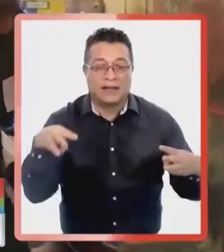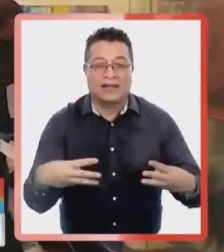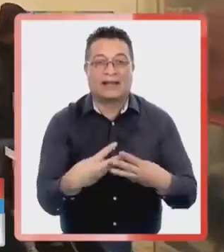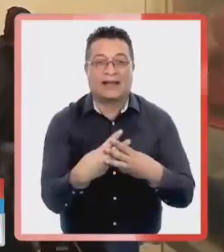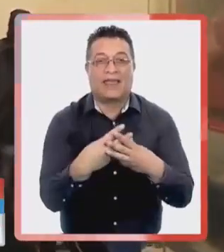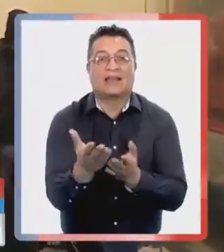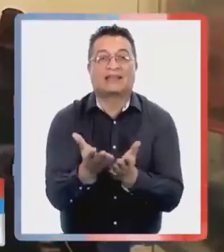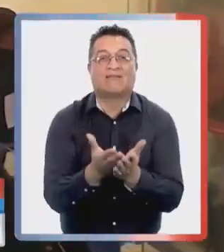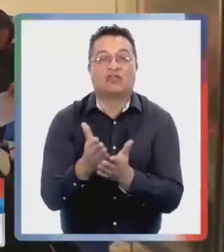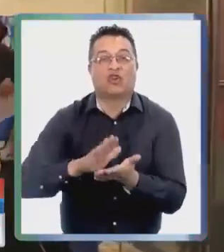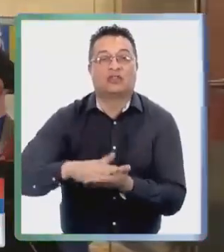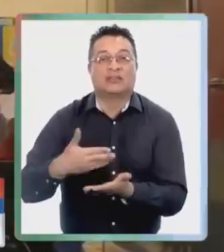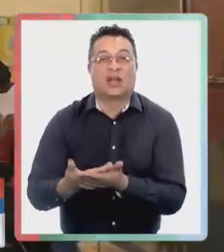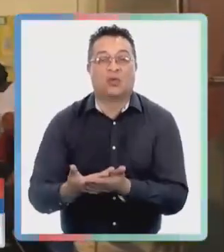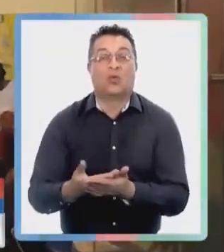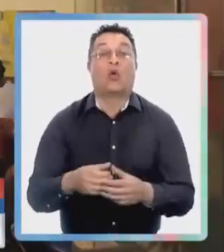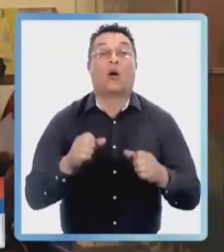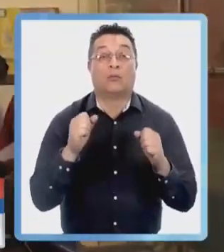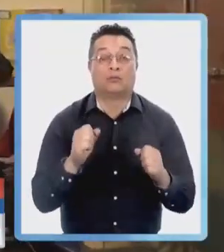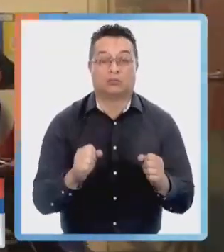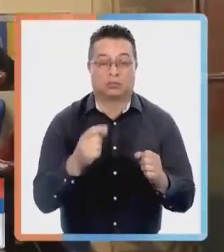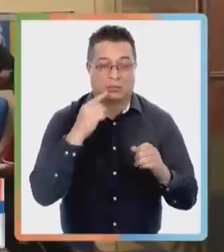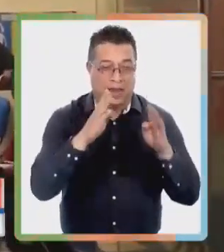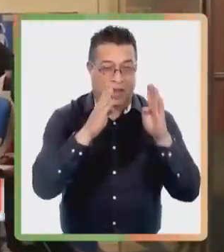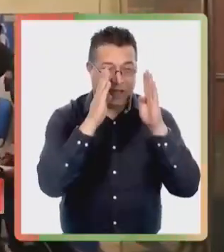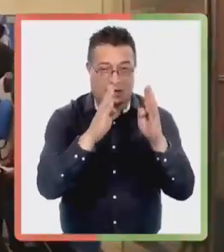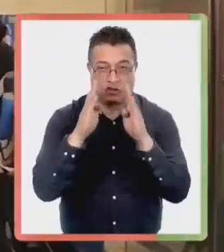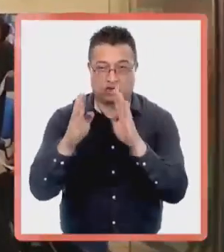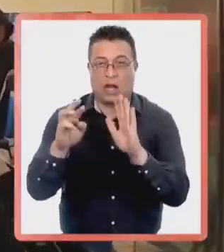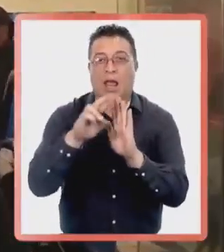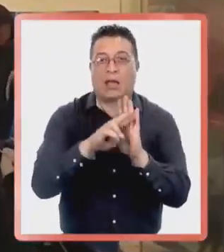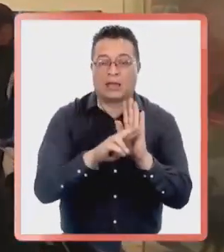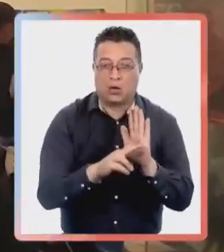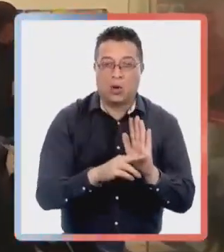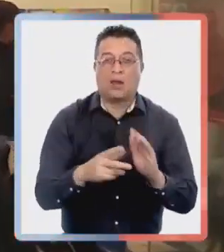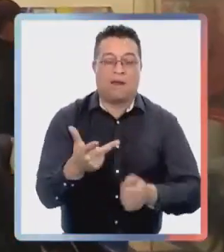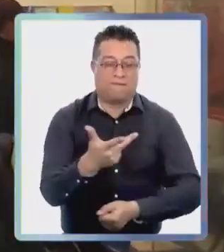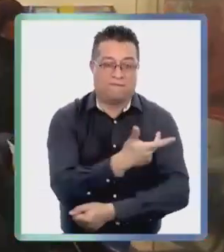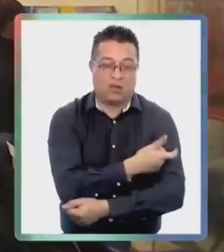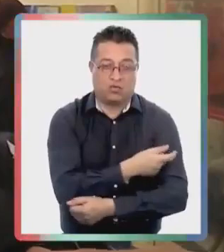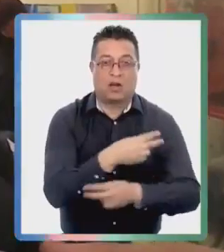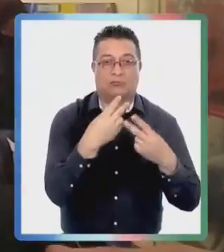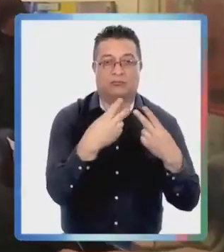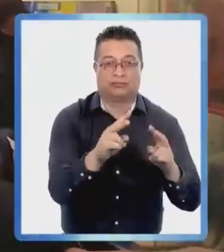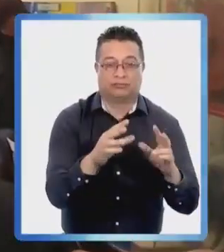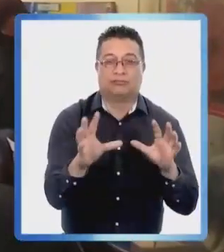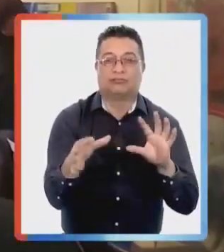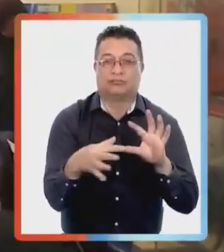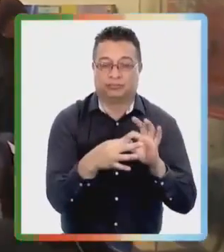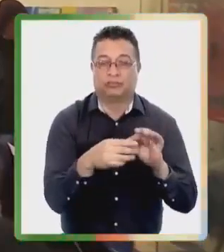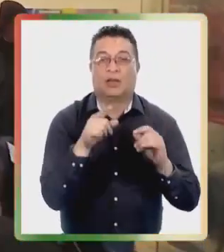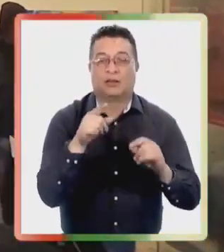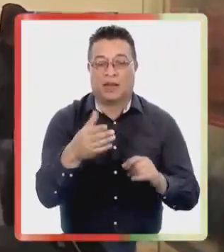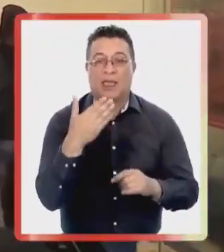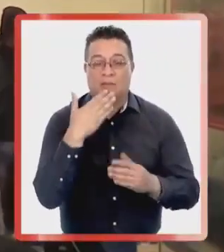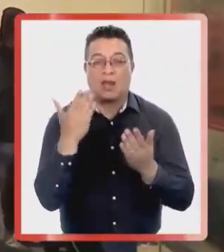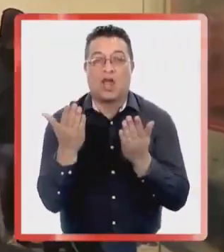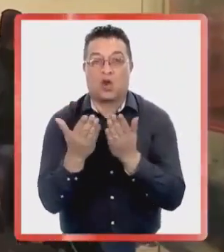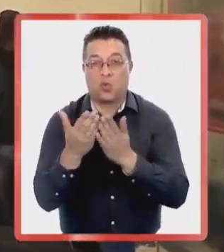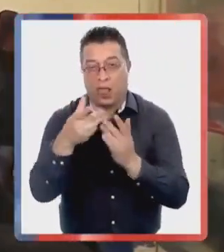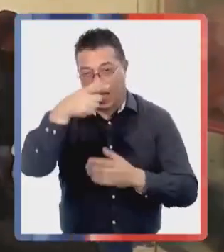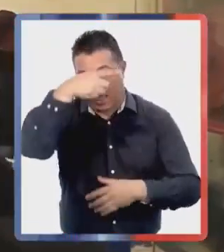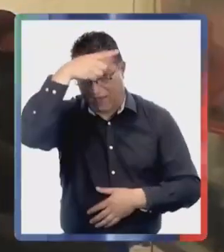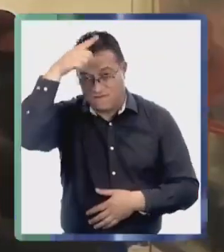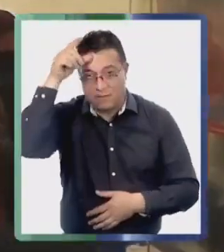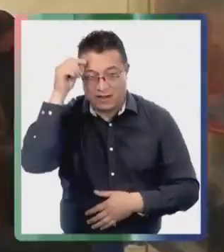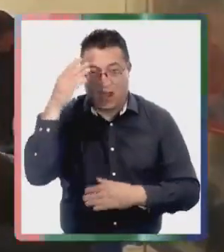ejecutar redes con los servicios de salud, de tal manera que ellos puedan retomar sus atenciones regulares, poner al día sus vacunas. Hoy día contamos además con la presencia de la Escuela de